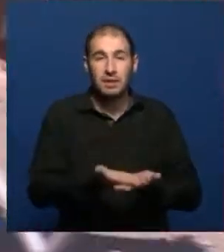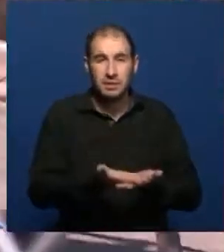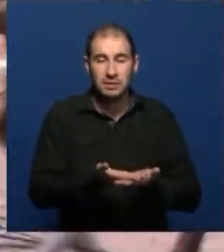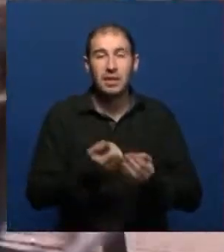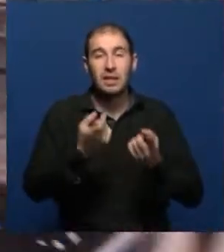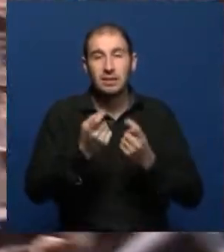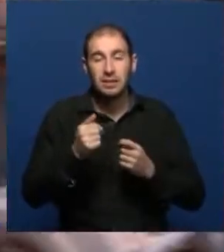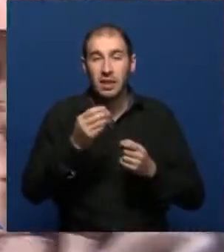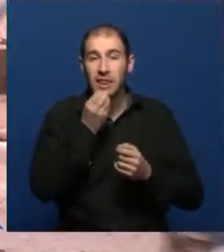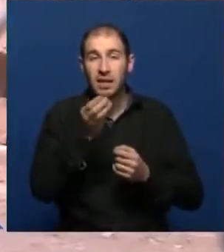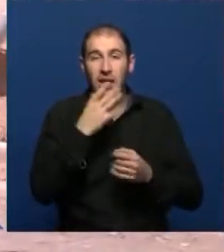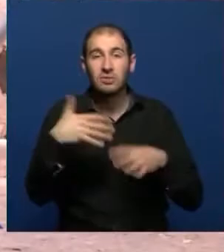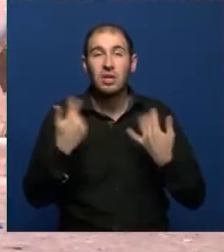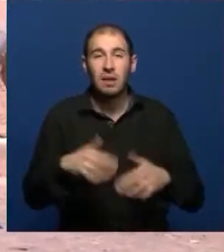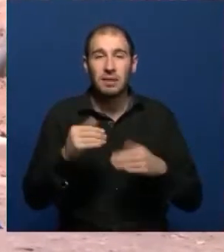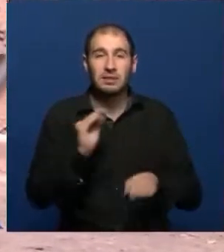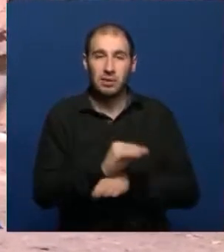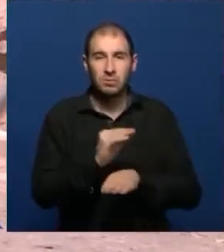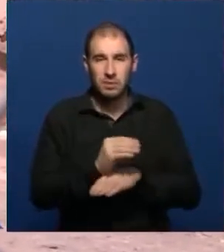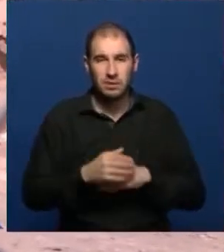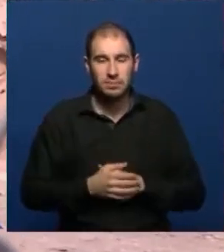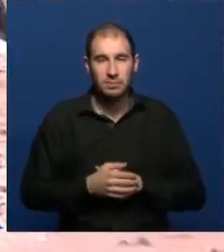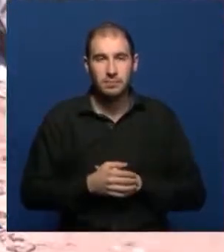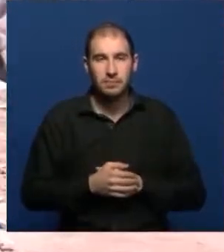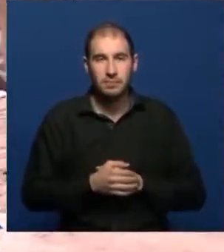la necesidad de la declaración de emergencia alimentaria.